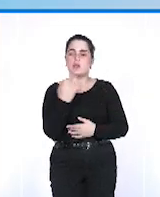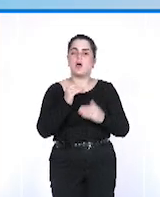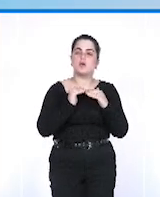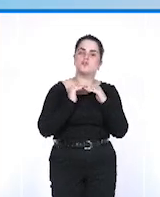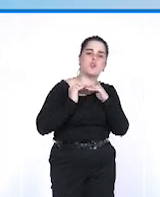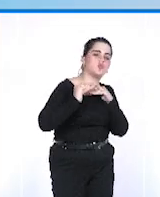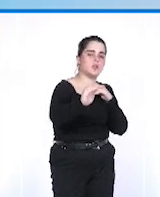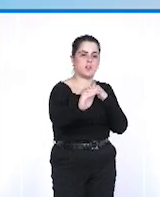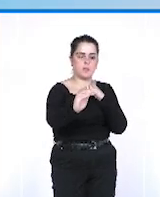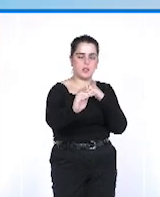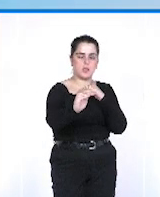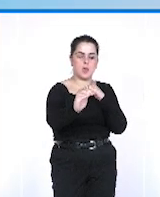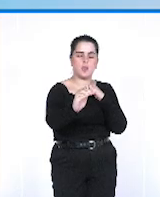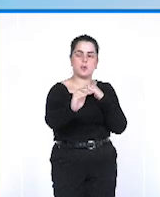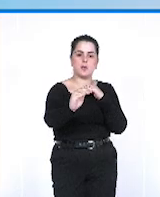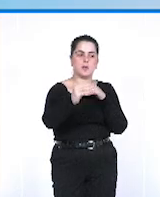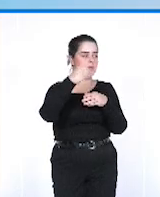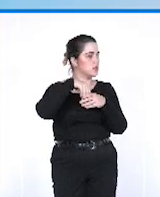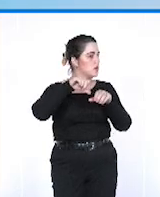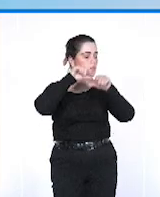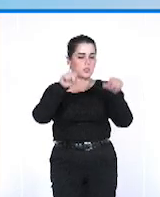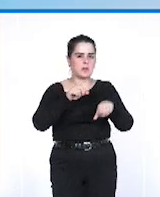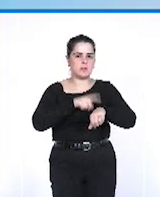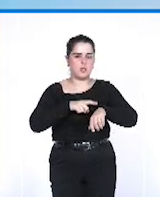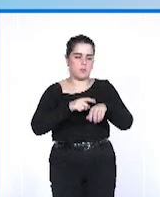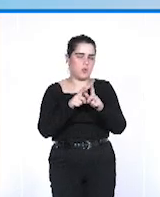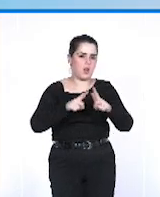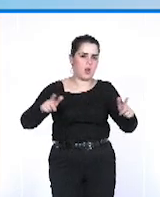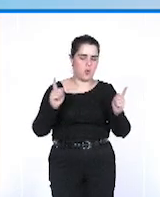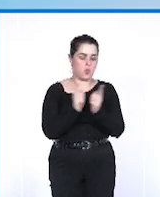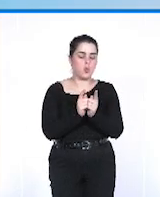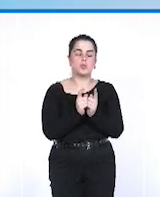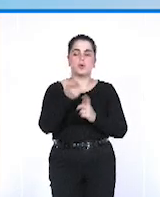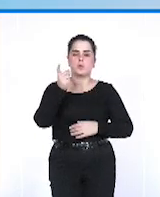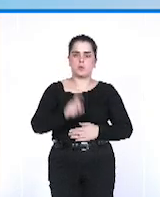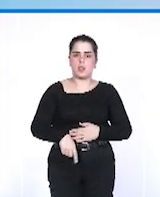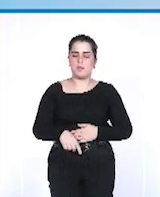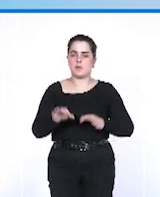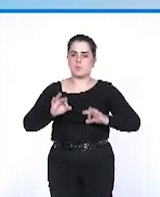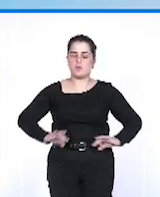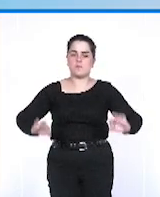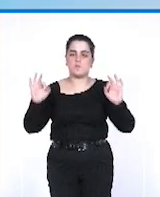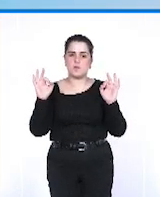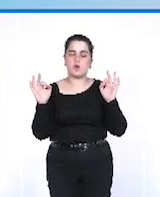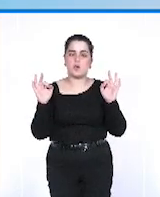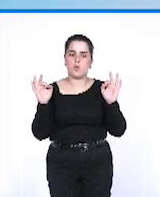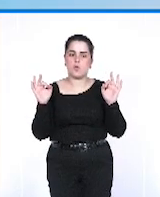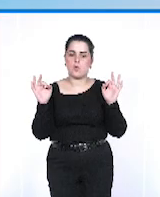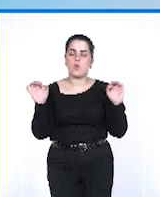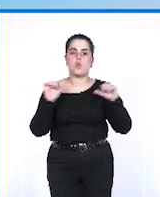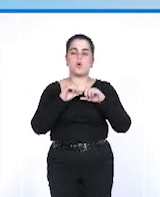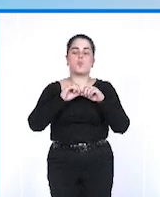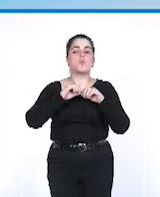sostenibilidad de del modelo a medio y largo plazo se ha trabajado específicamente en